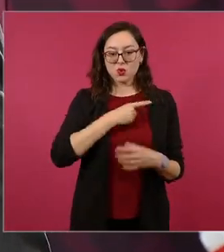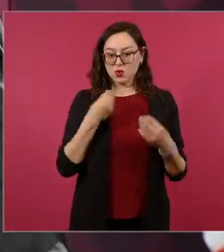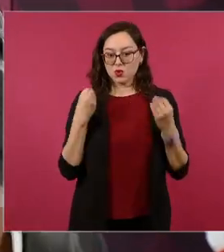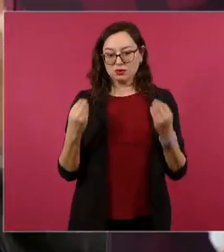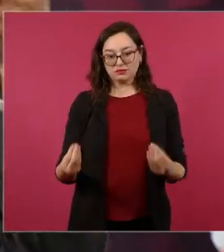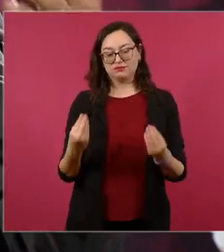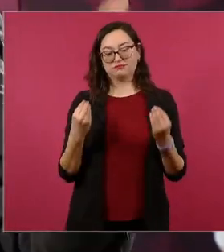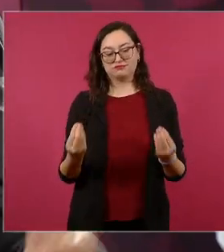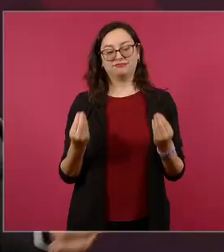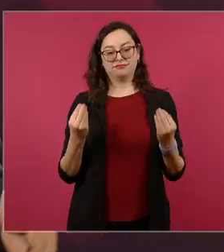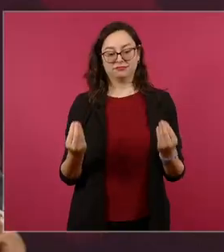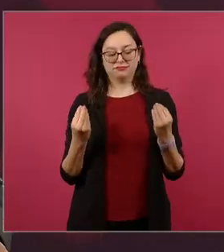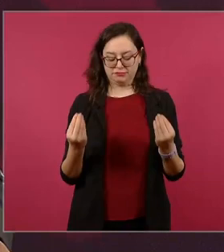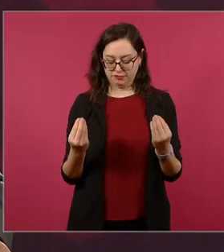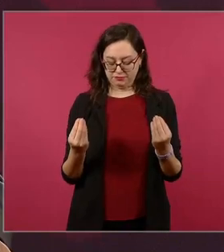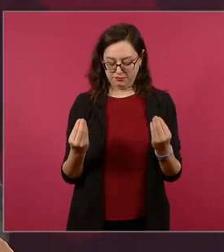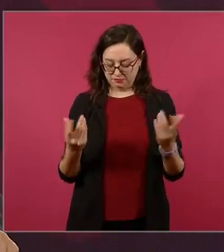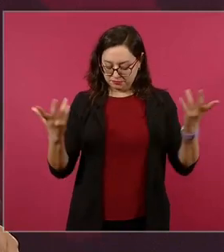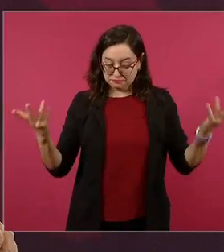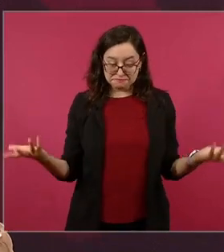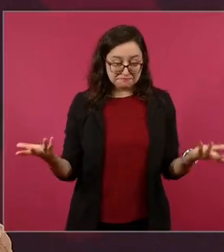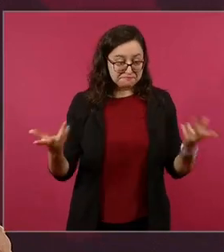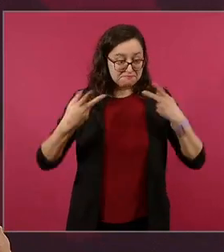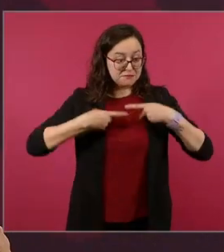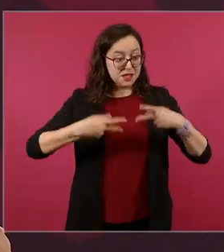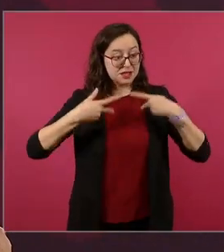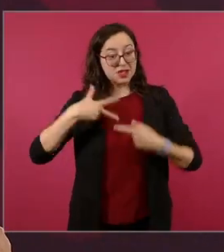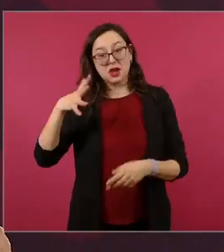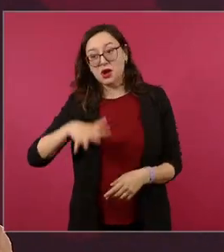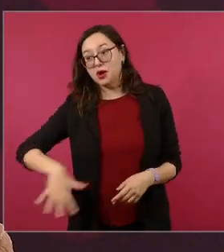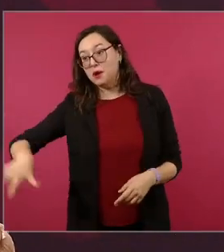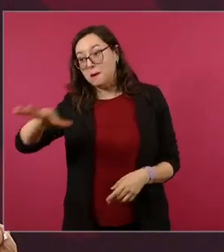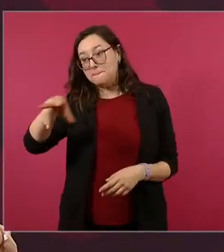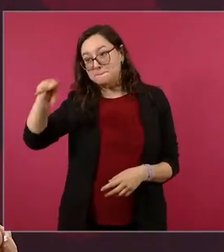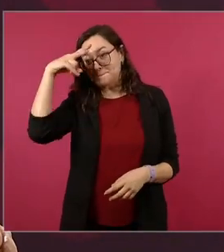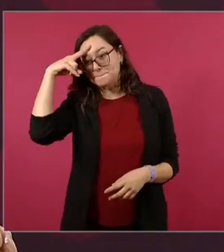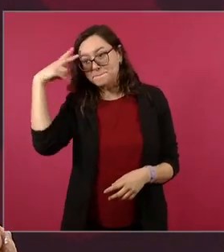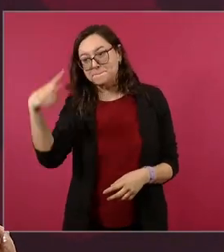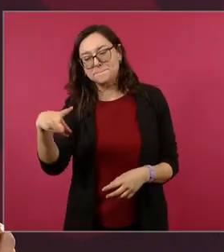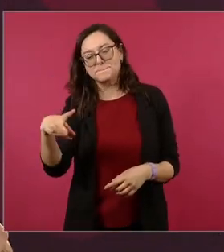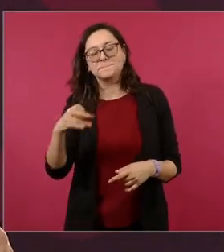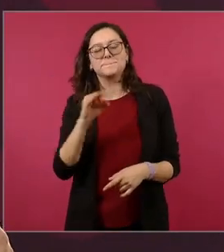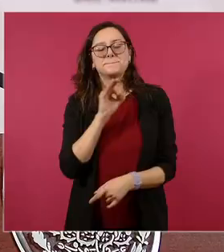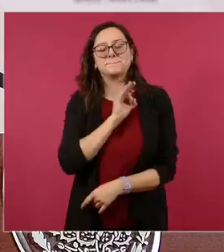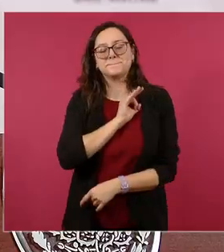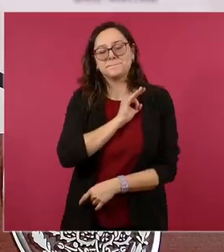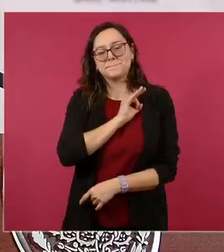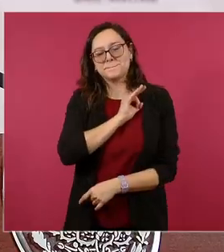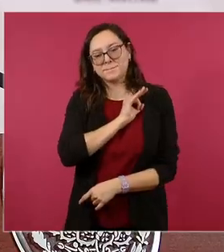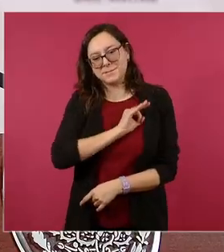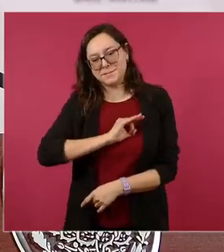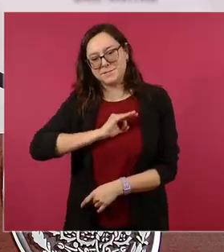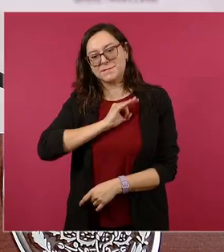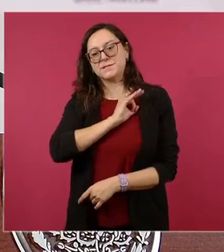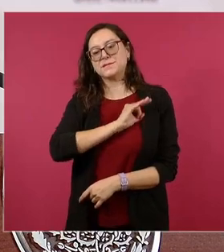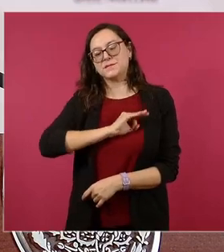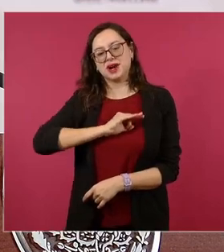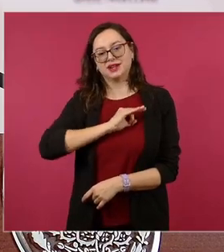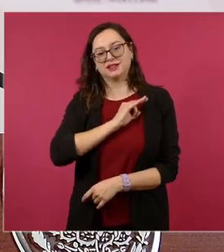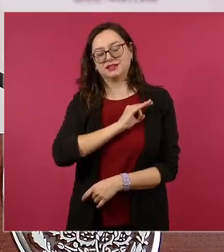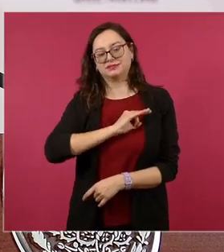Y felicitar a todo el pueblo de México, a todos los que